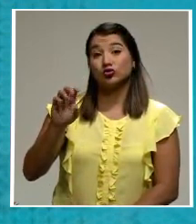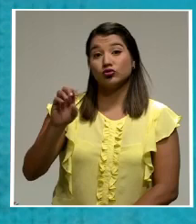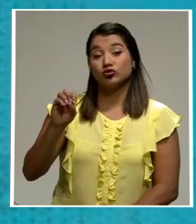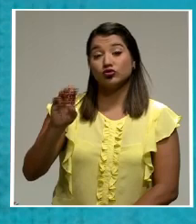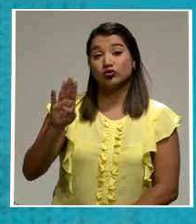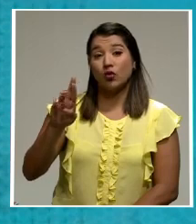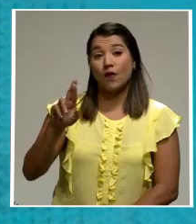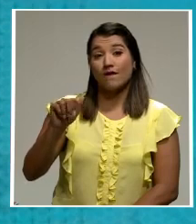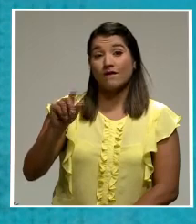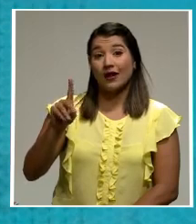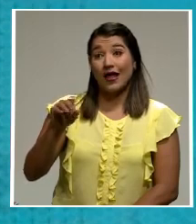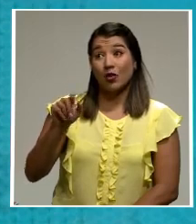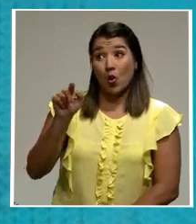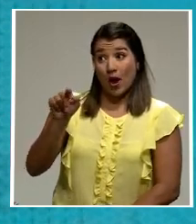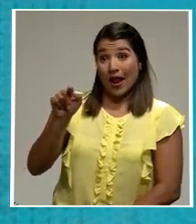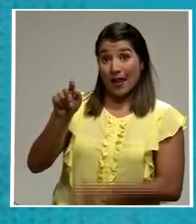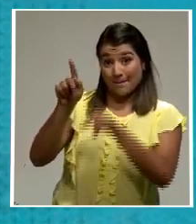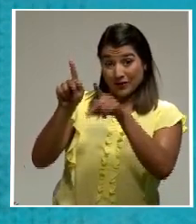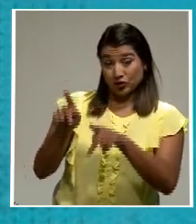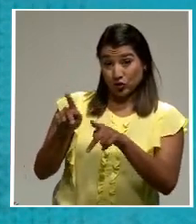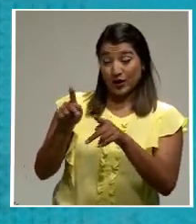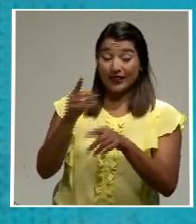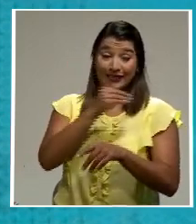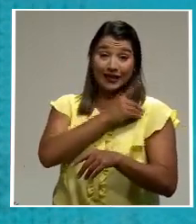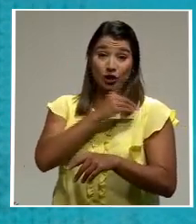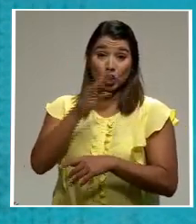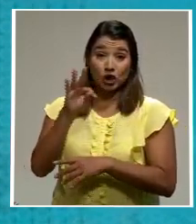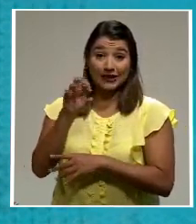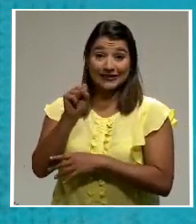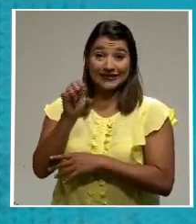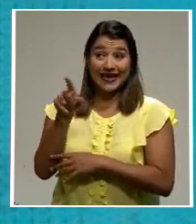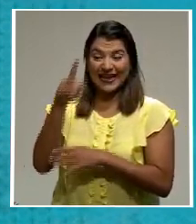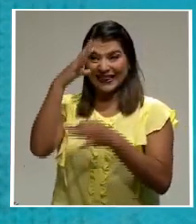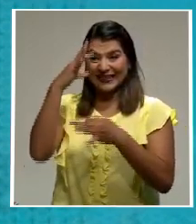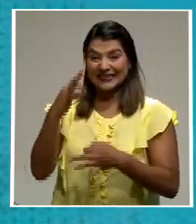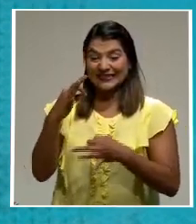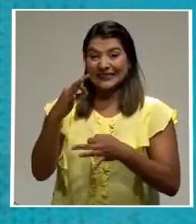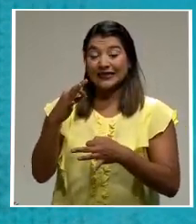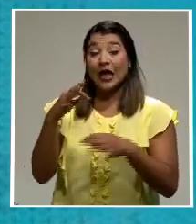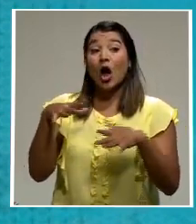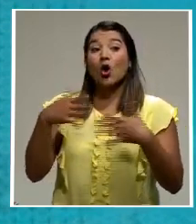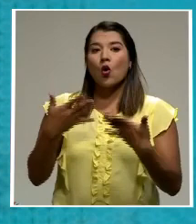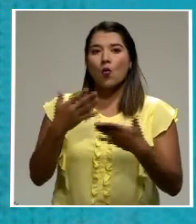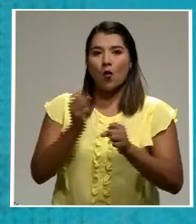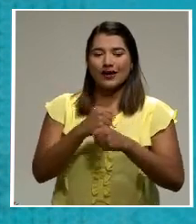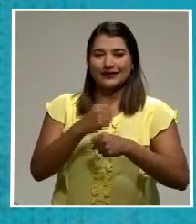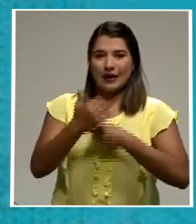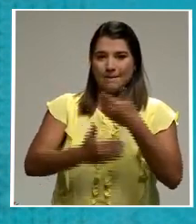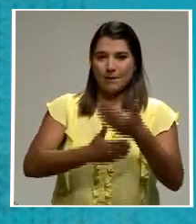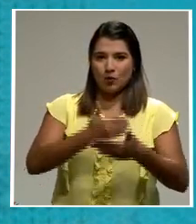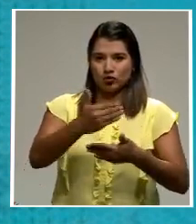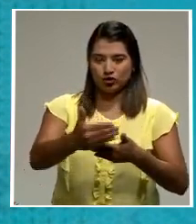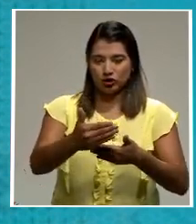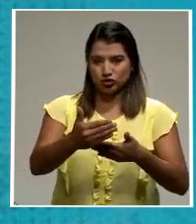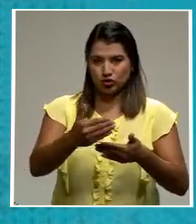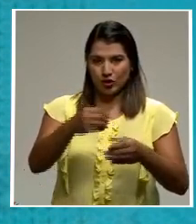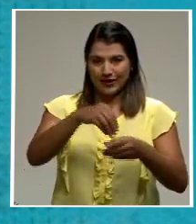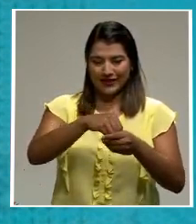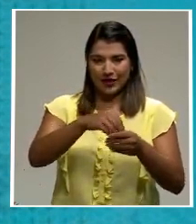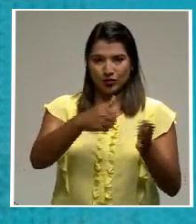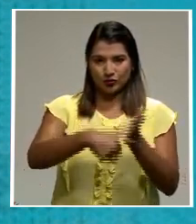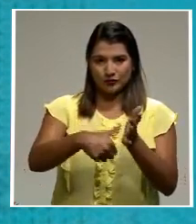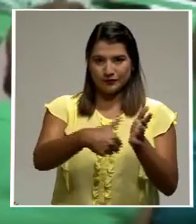proceder con las elecciones y los movimientos electorales durante este año y el que siguiente es el Tribunal Supremo